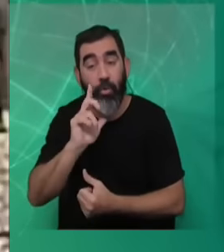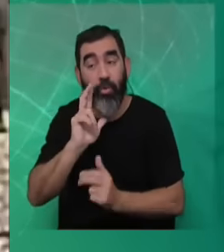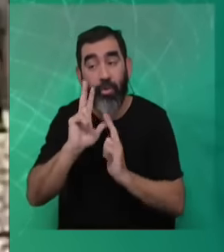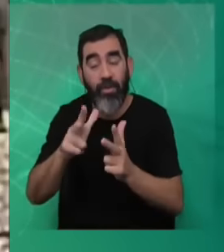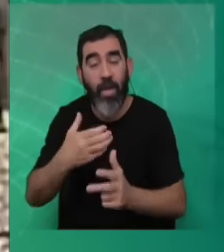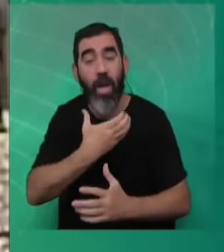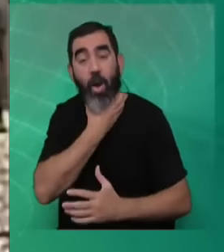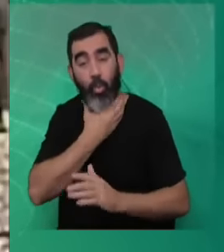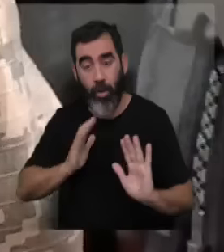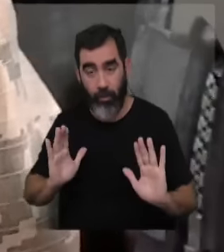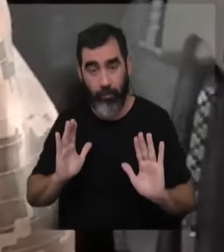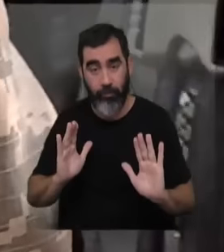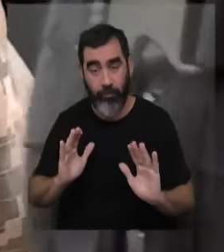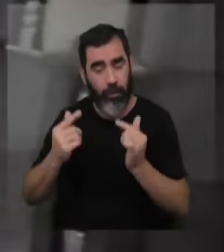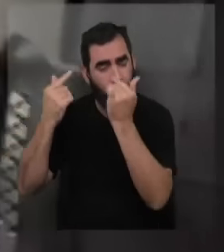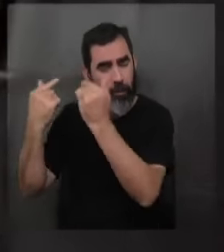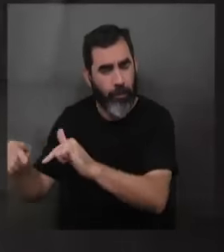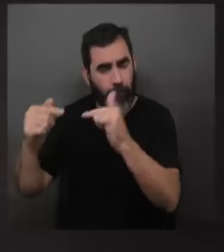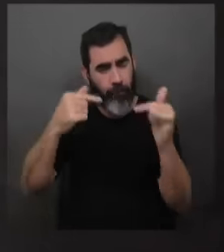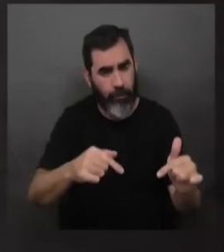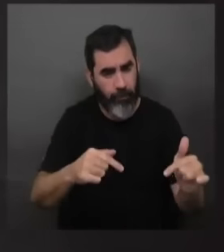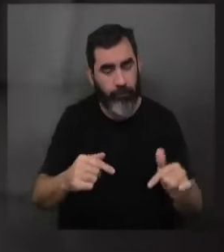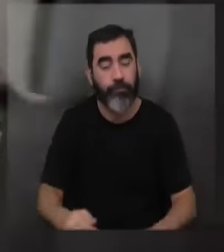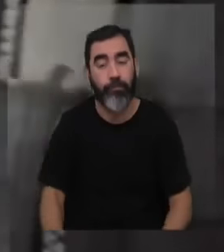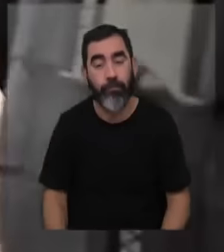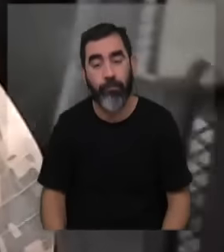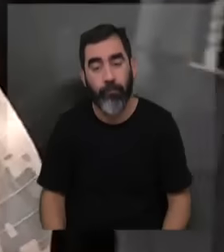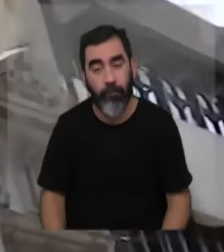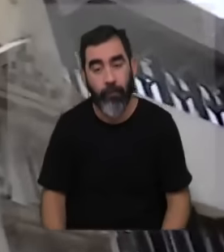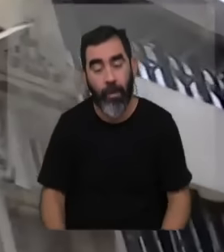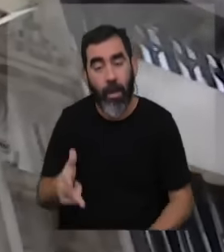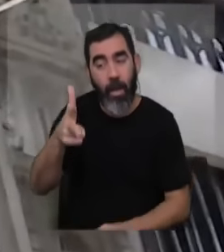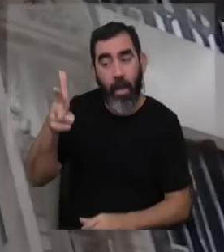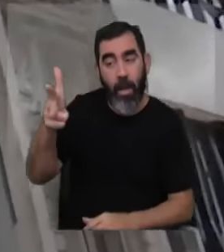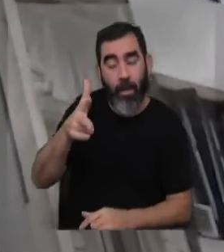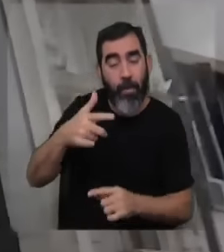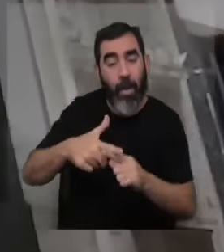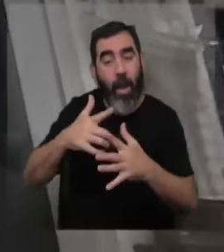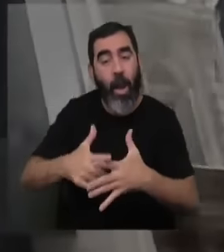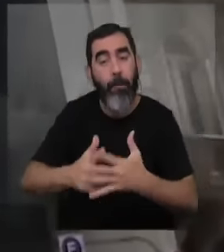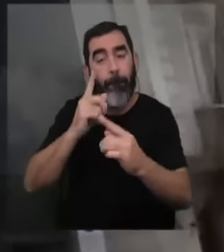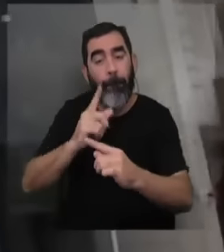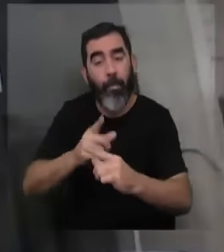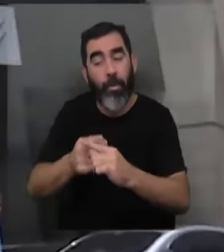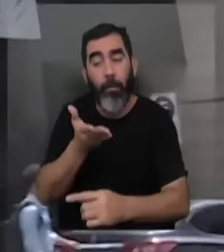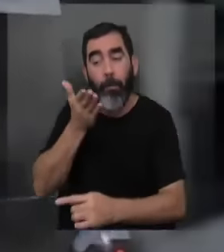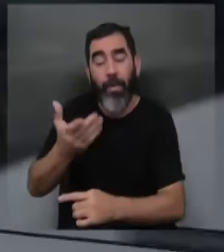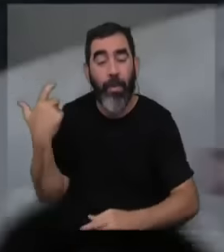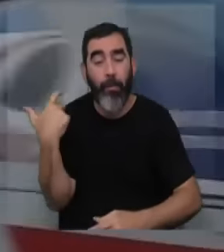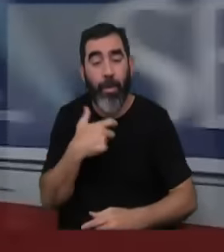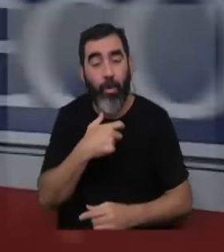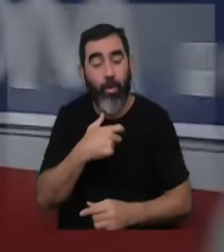ahorcando entonces hay una diferencia brutal en segundo lugar plano de cámaras del campeón de siglo solicitarlo a través de peñarol